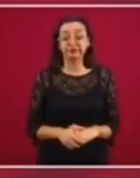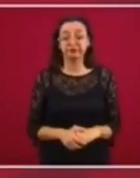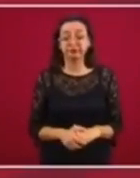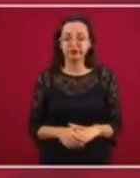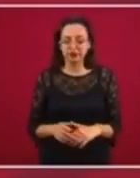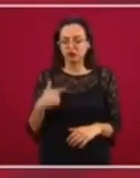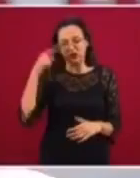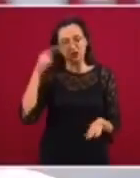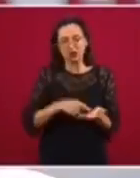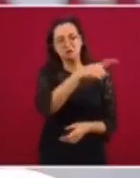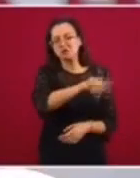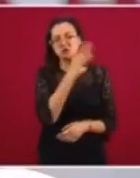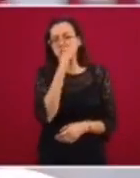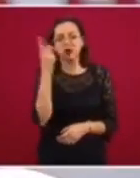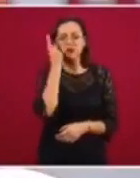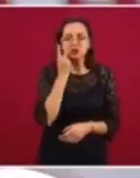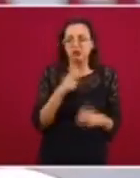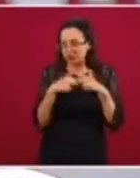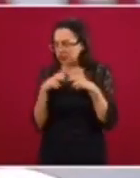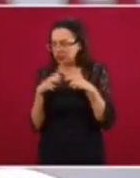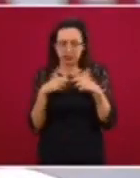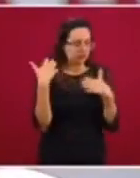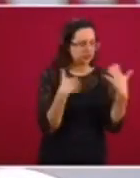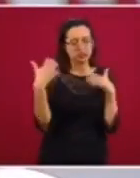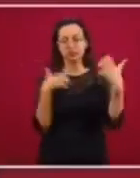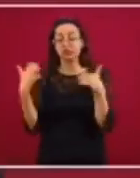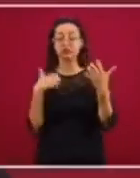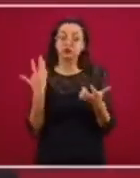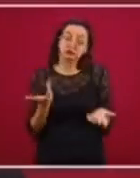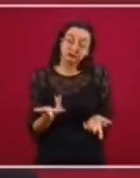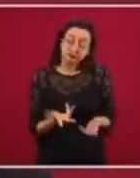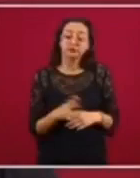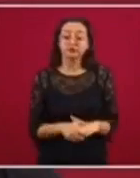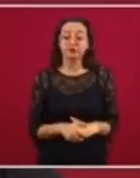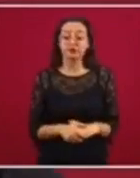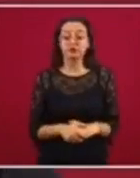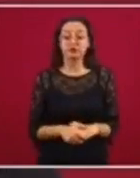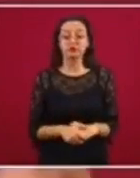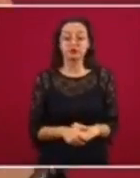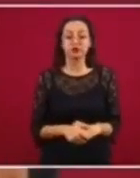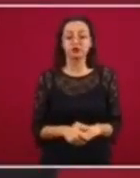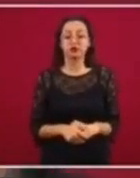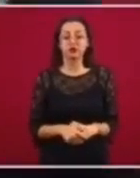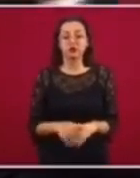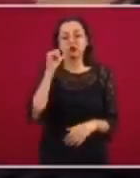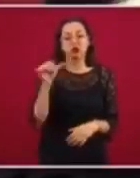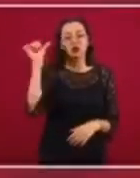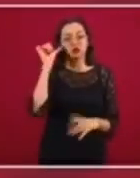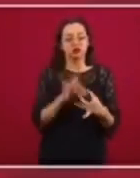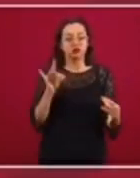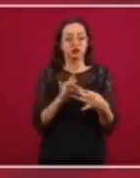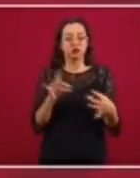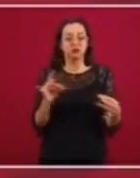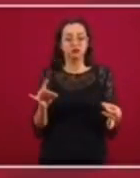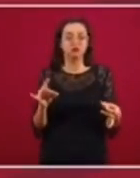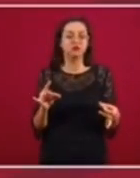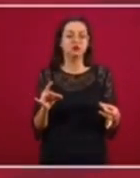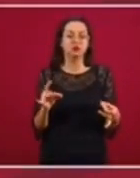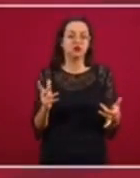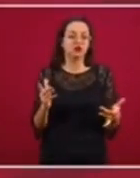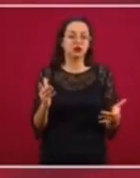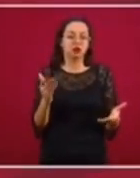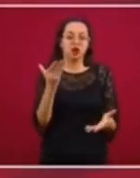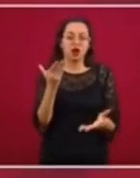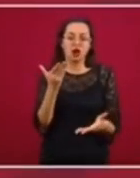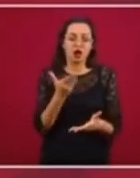no duermen, o sea, andan alterados. Ya hablamos ayer de cómo ahora se están valiendo